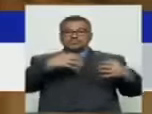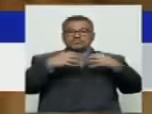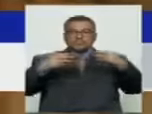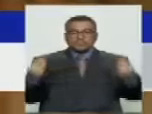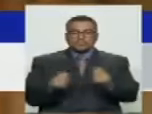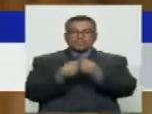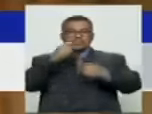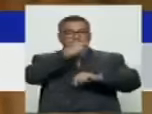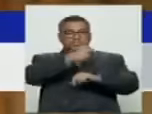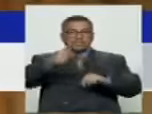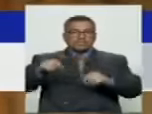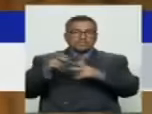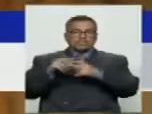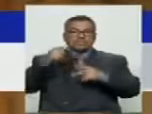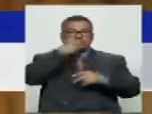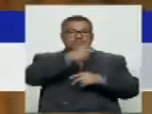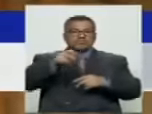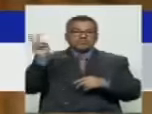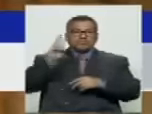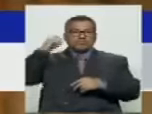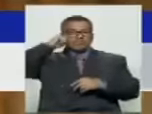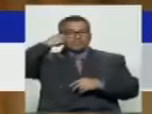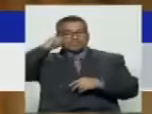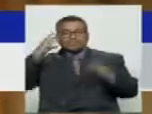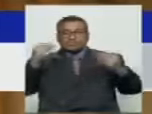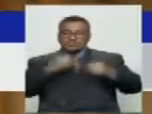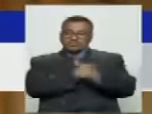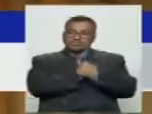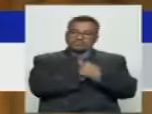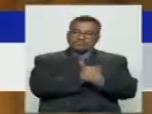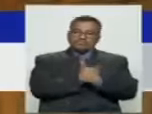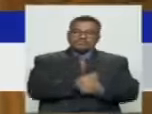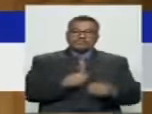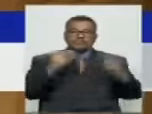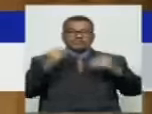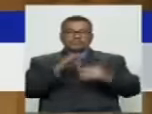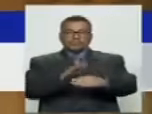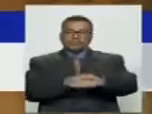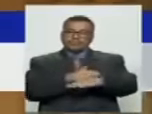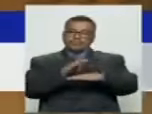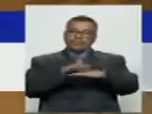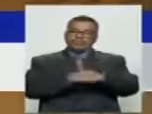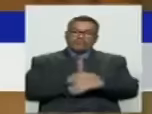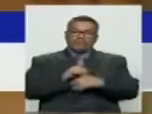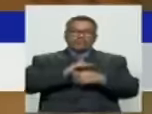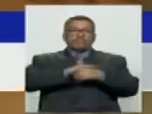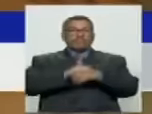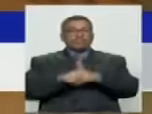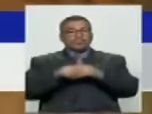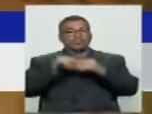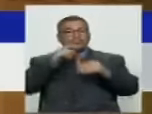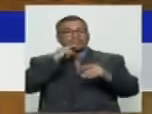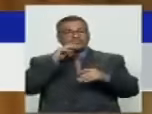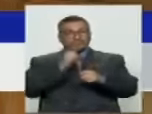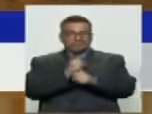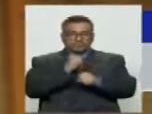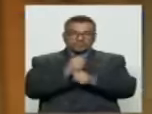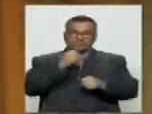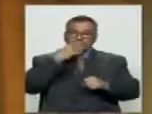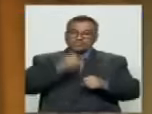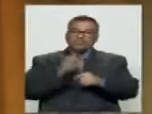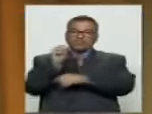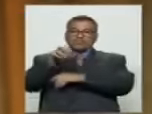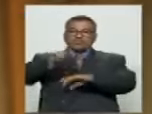al pueblo y por el pueblo venezolano. Lo recordamos con mucho amor, con mucho cariño, porque tuvo un papel importante en esta